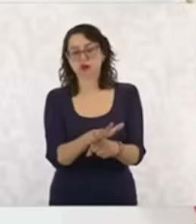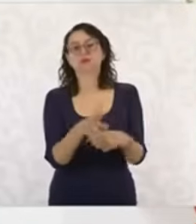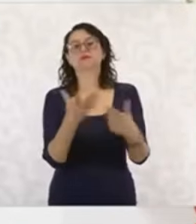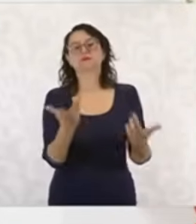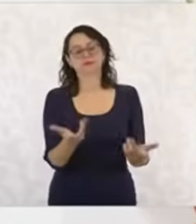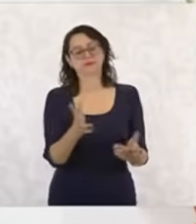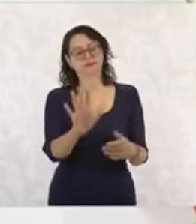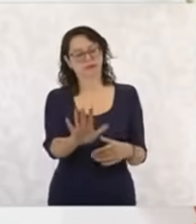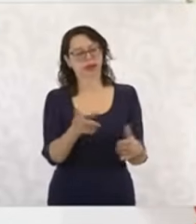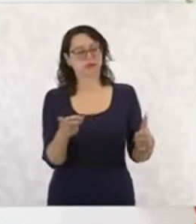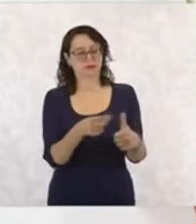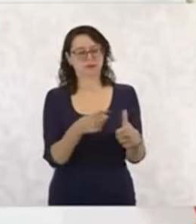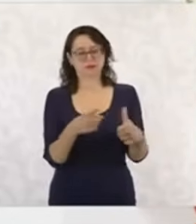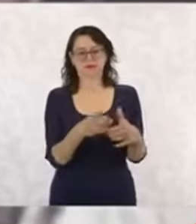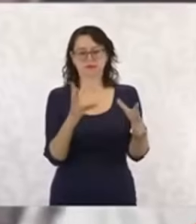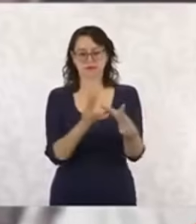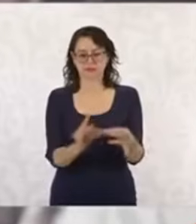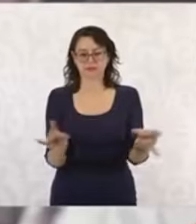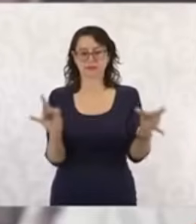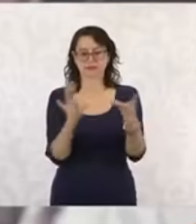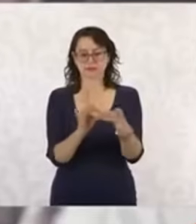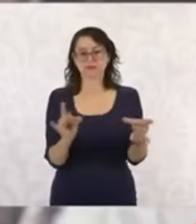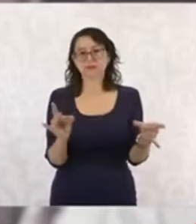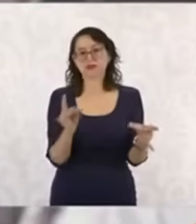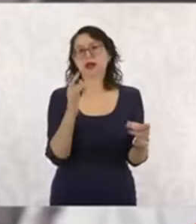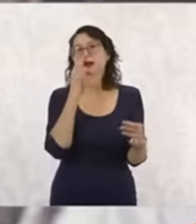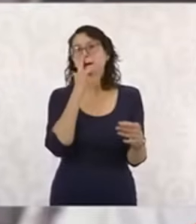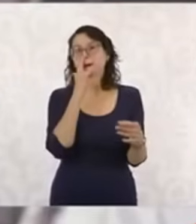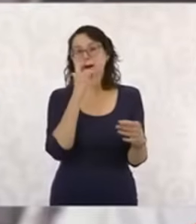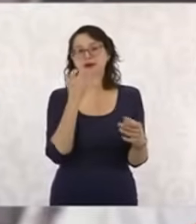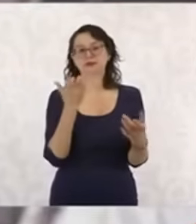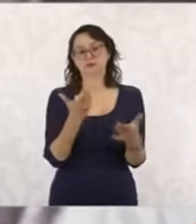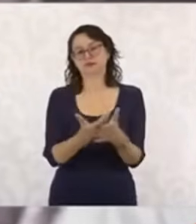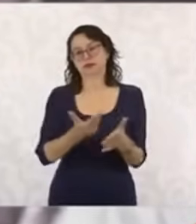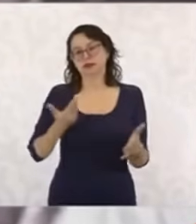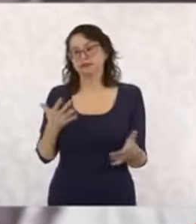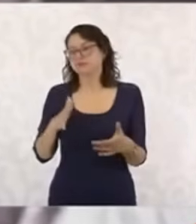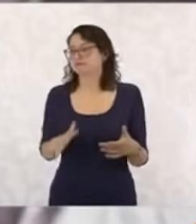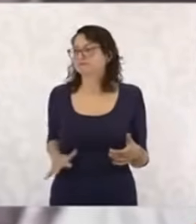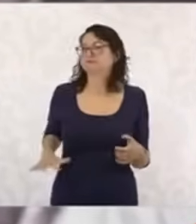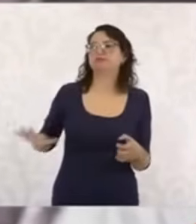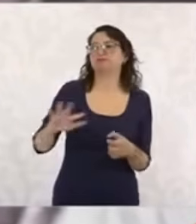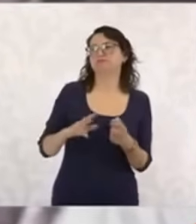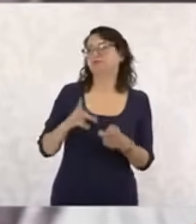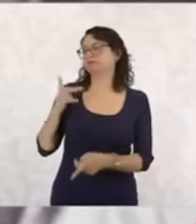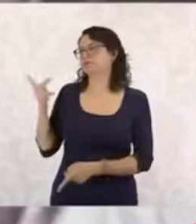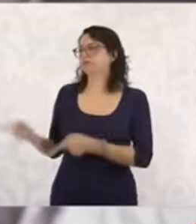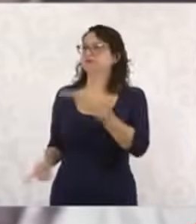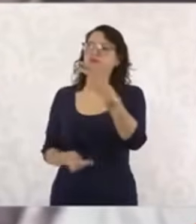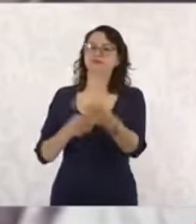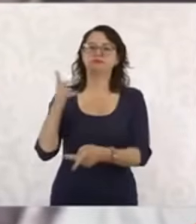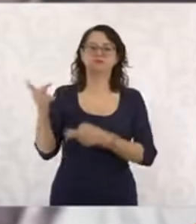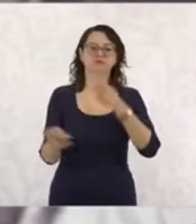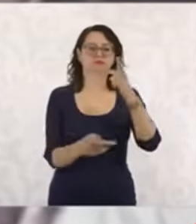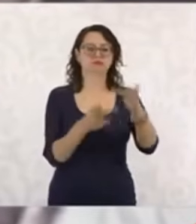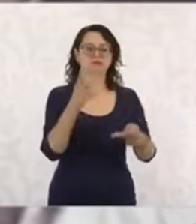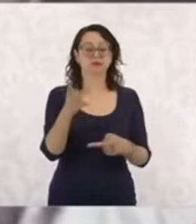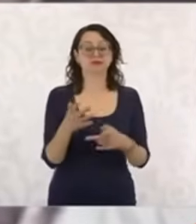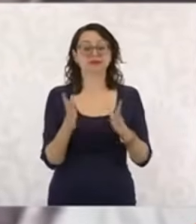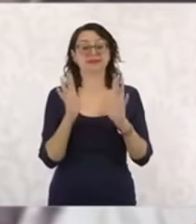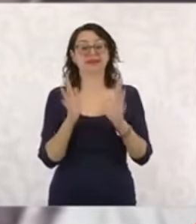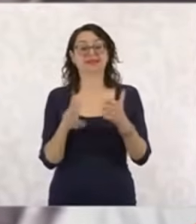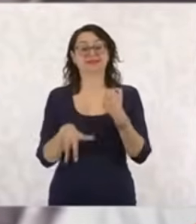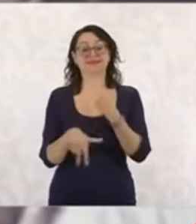un amplio, digamos, de una amplia consulta. Se realizaron 13 foros al inicio de la